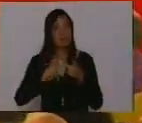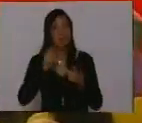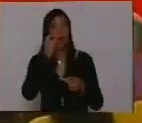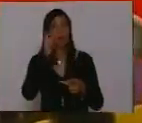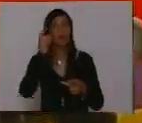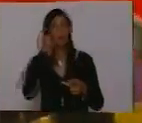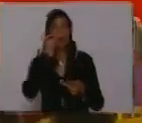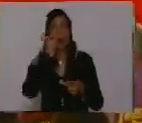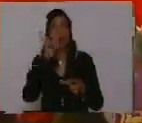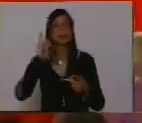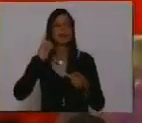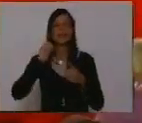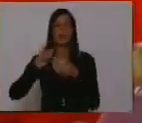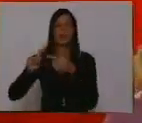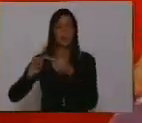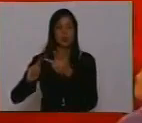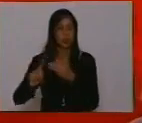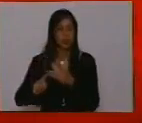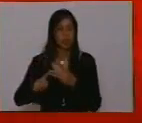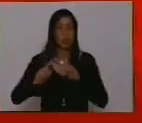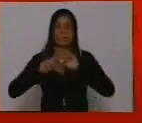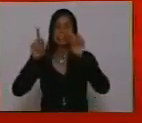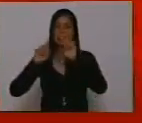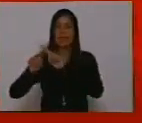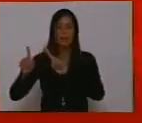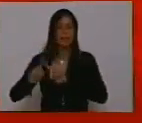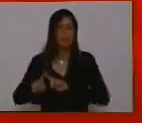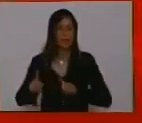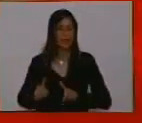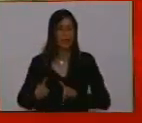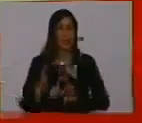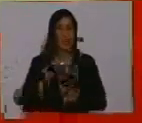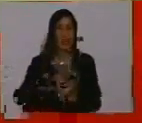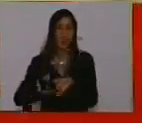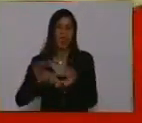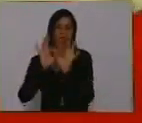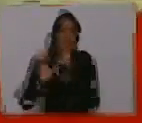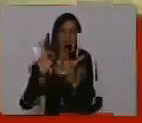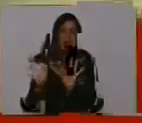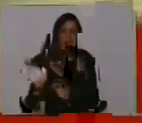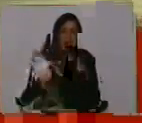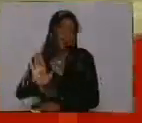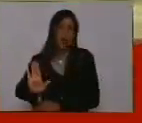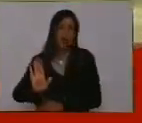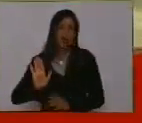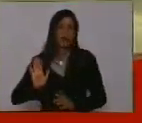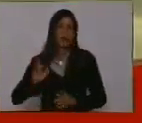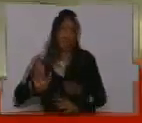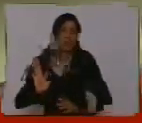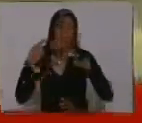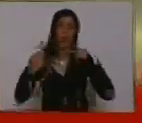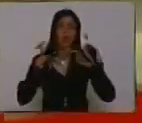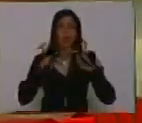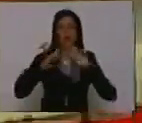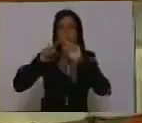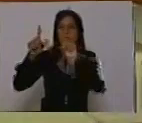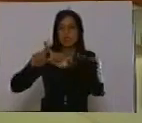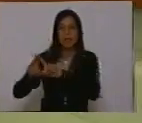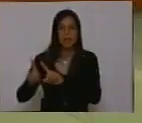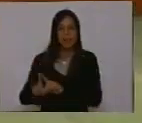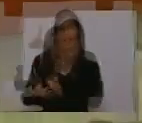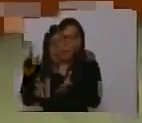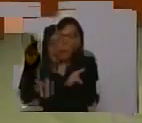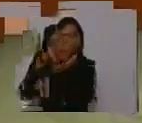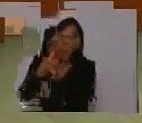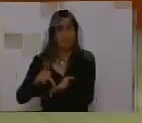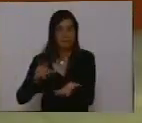se expresan las juventudes en su diversidad, en su característica maravillosa de ser multicolor, de ser una pequeña representación de la